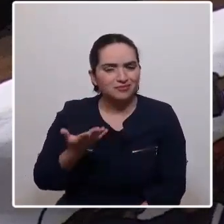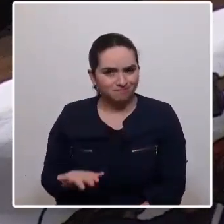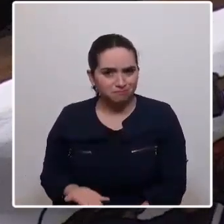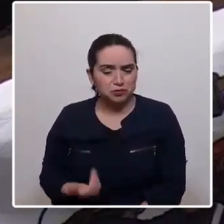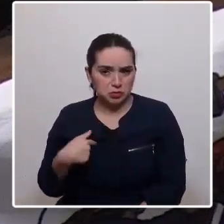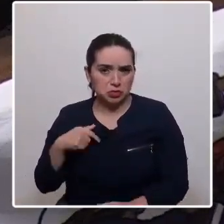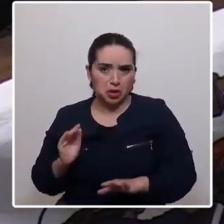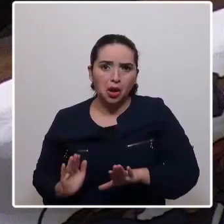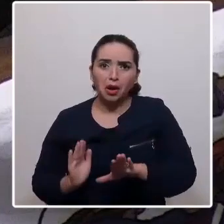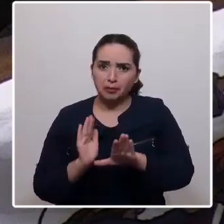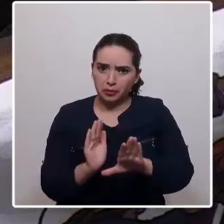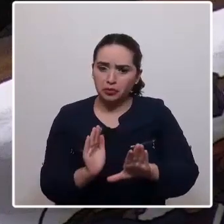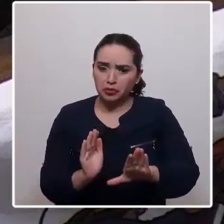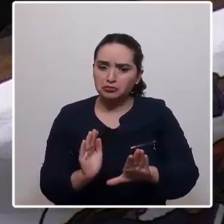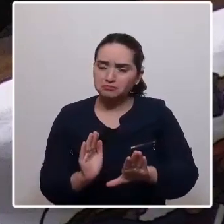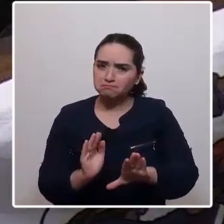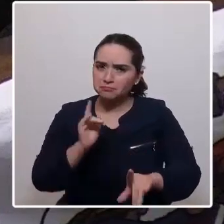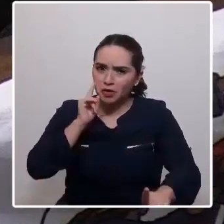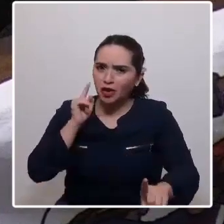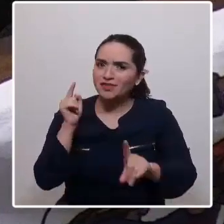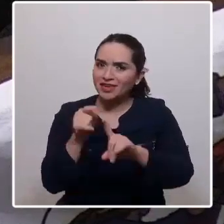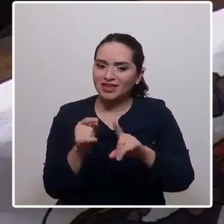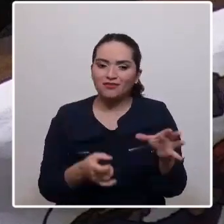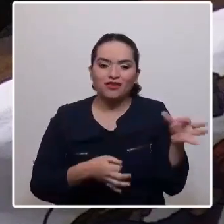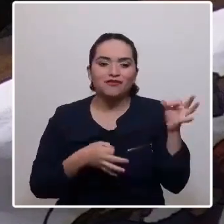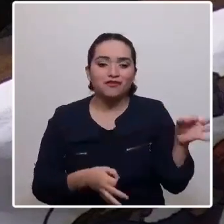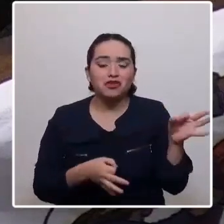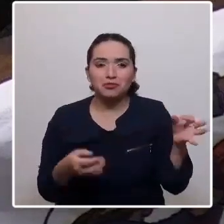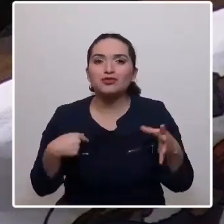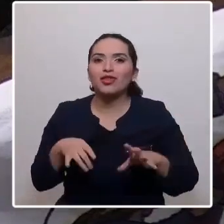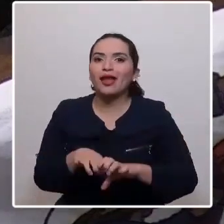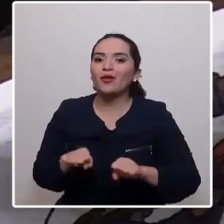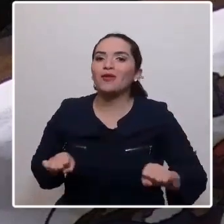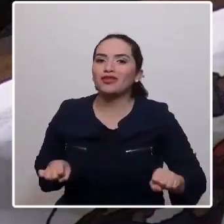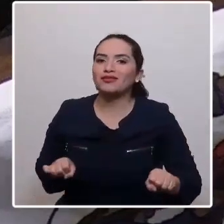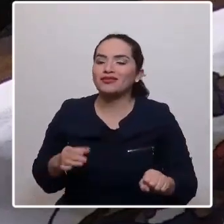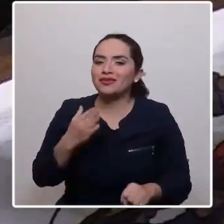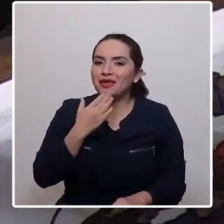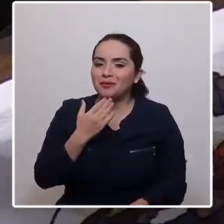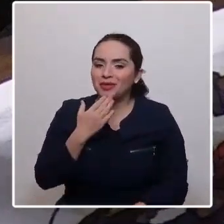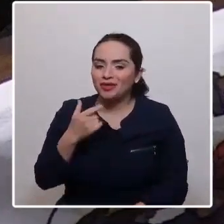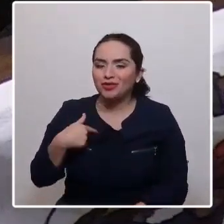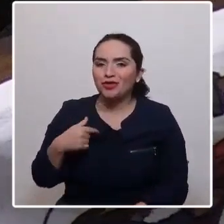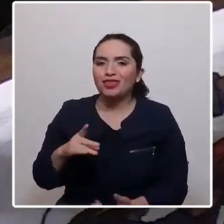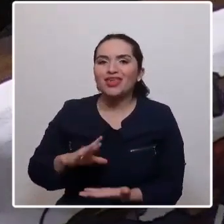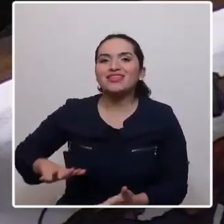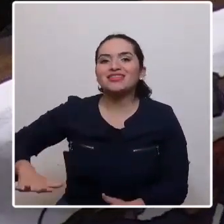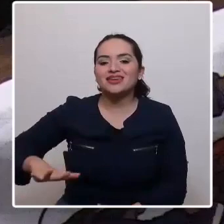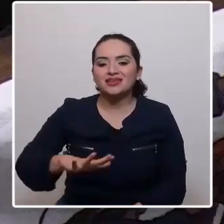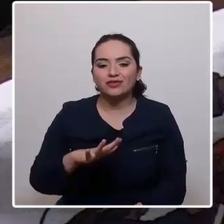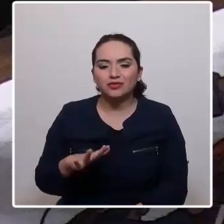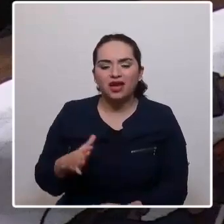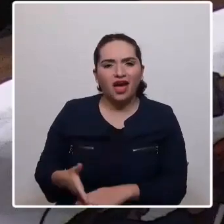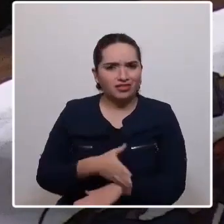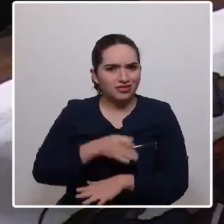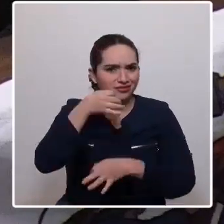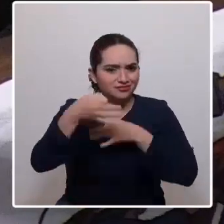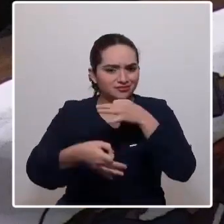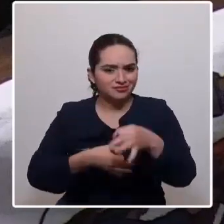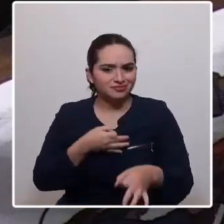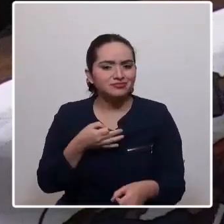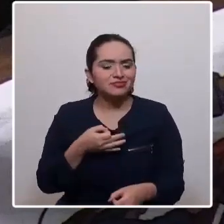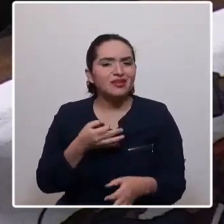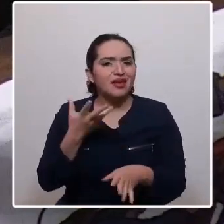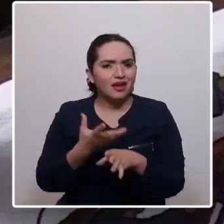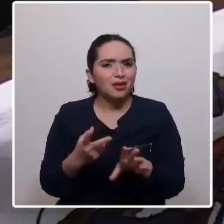avalo mucho del espíritu que hay en este informe porque estoy de acuerdo. También vengo del Distrito 6, donde otras palabras me antecedieron, donde evidentemente hay